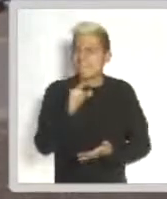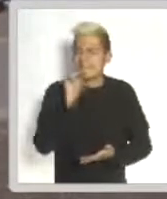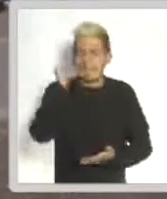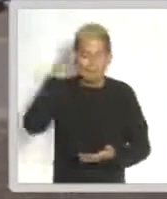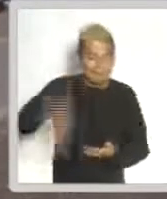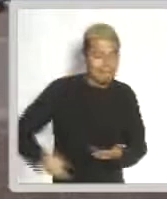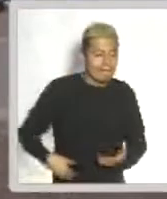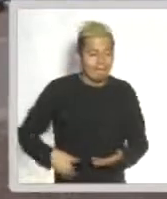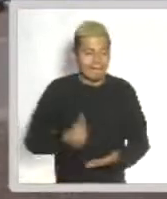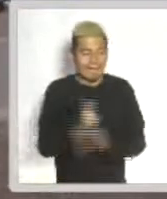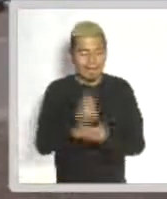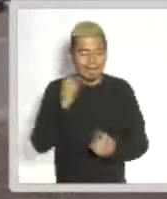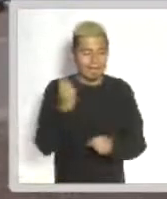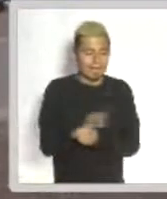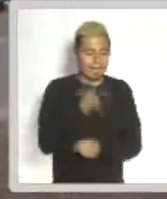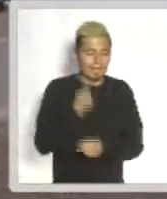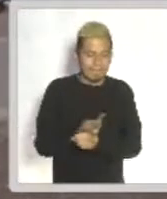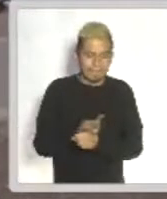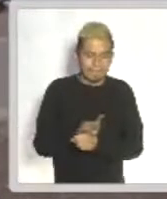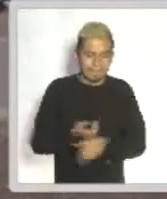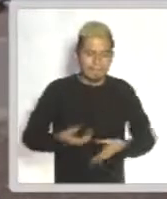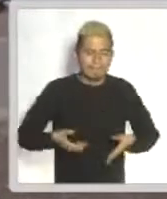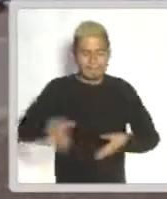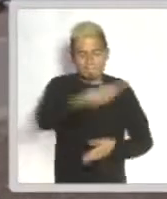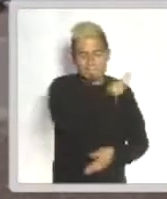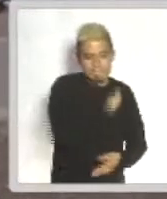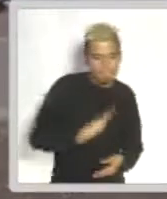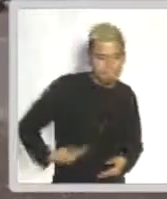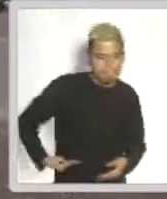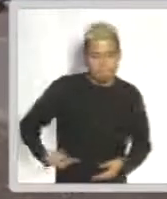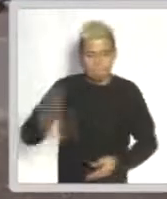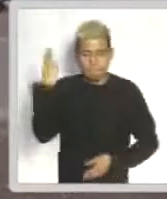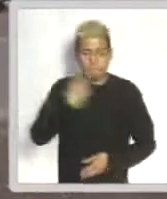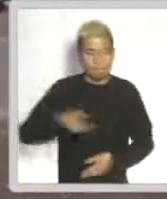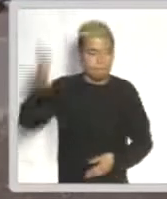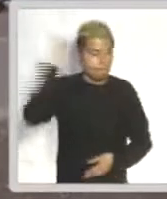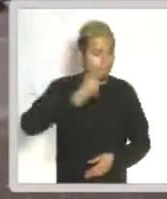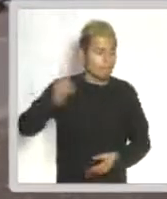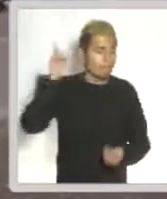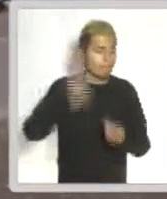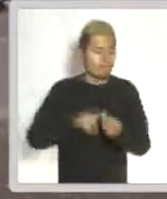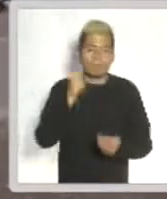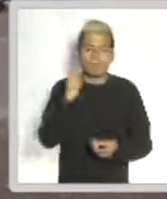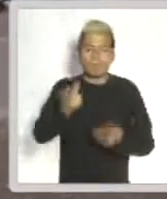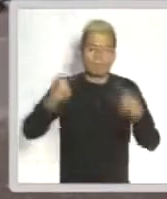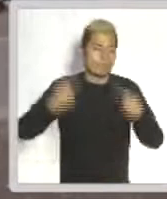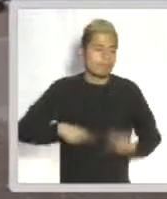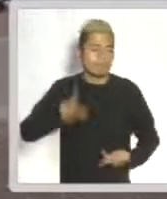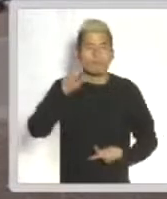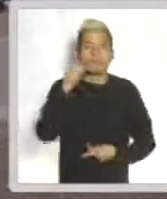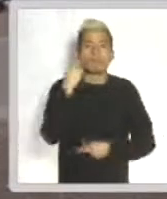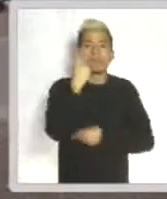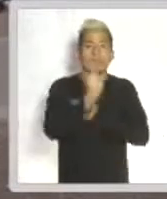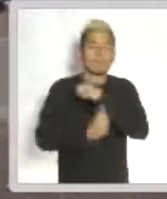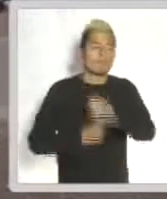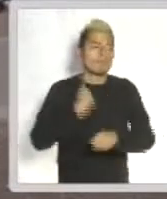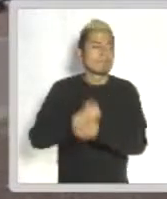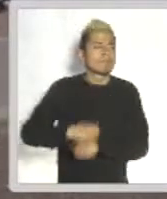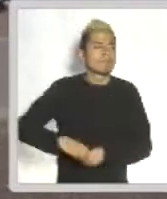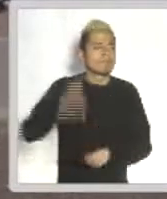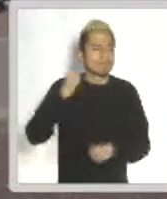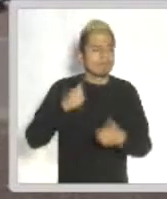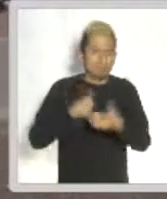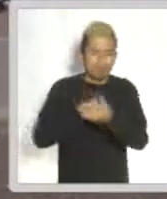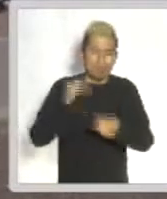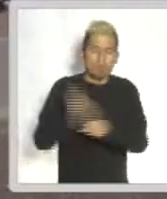accidente fatal fue el que ocurrió en el municipio de nombre de dios en donde una persona de 71 años de edad fue arrollado por